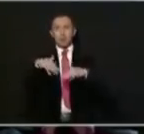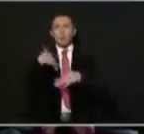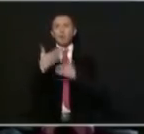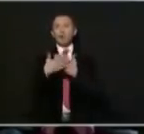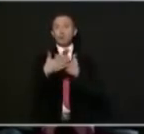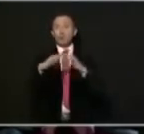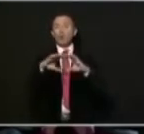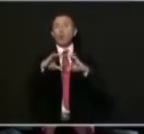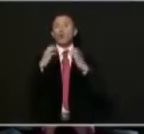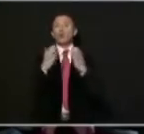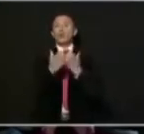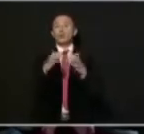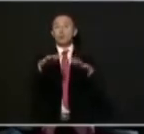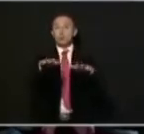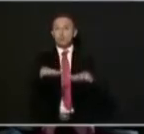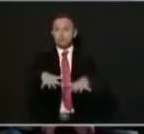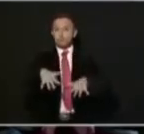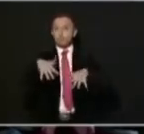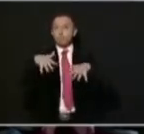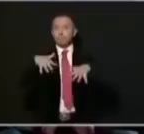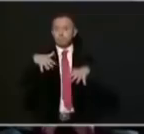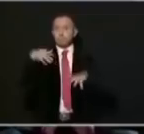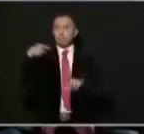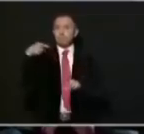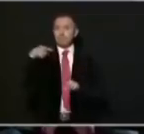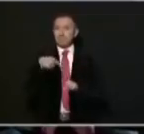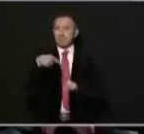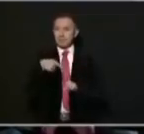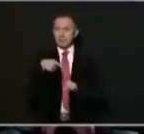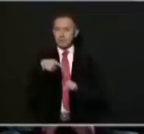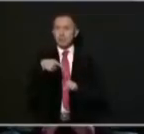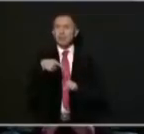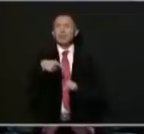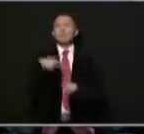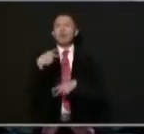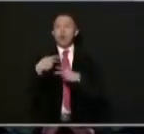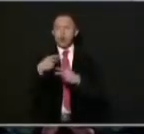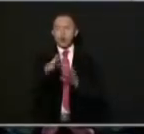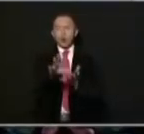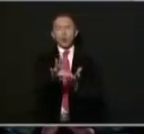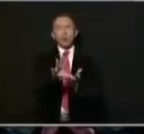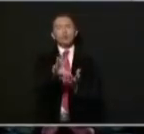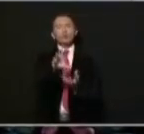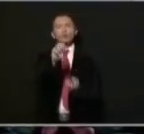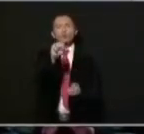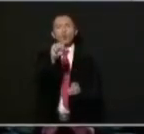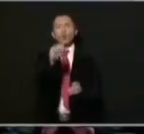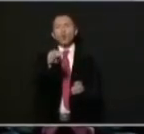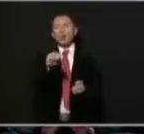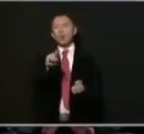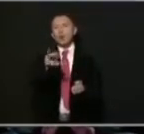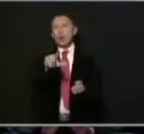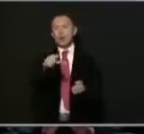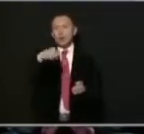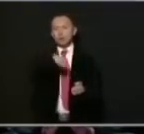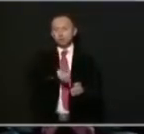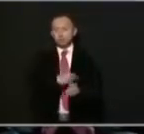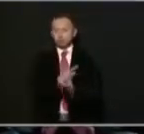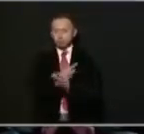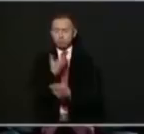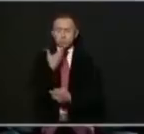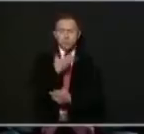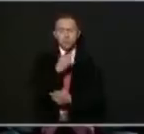cual se va a elaborar una constitución moral que ayude